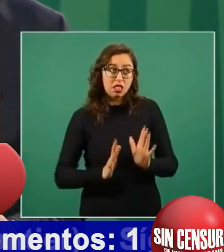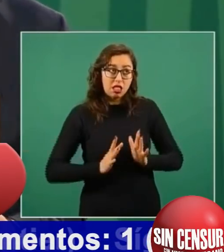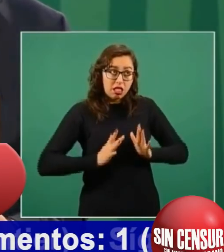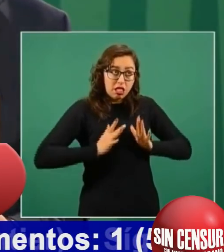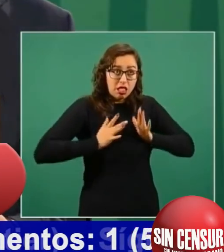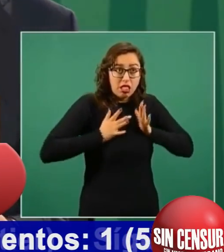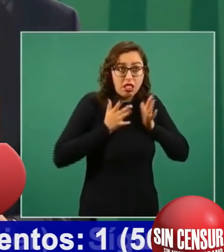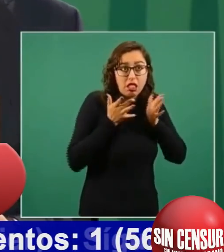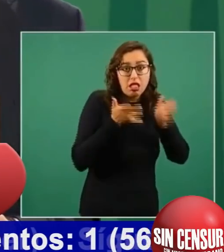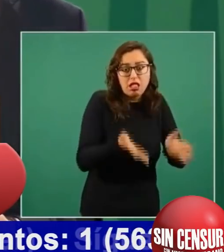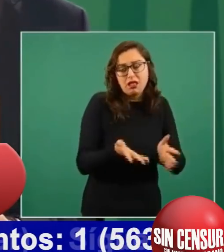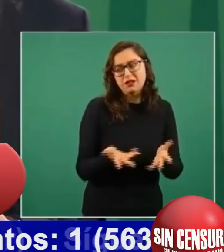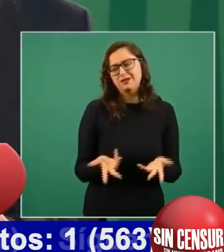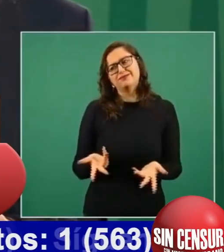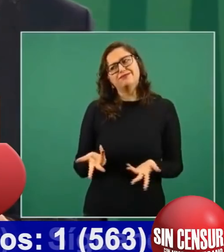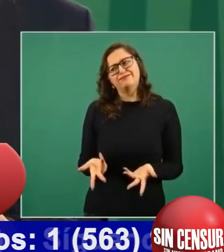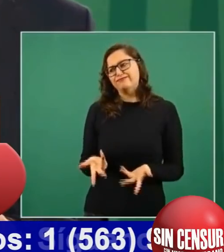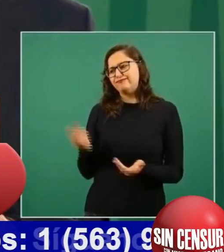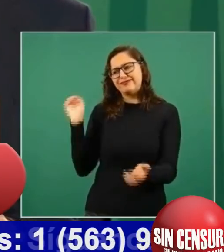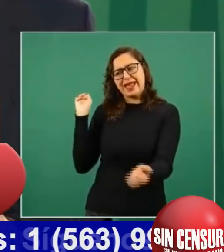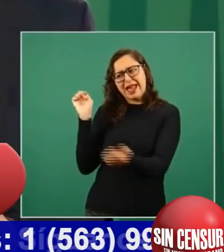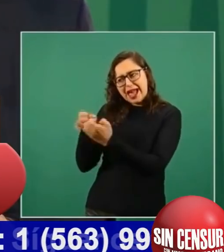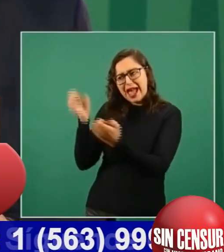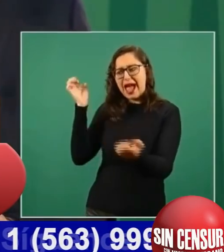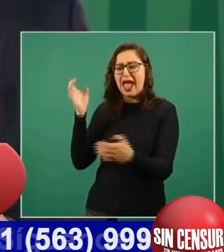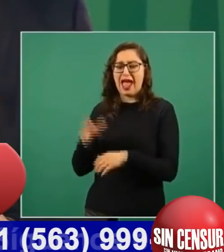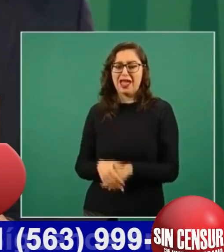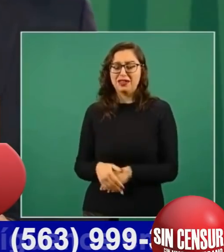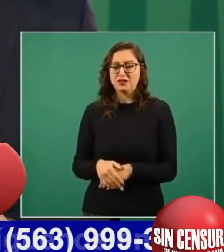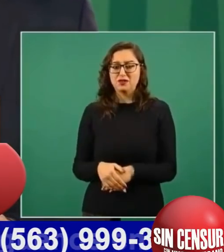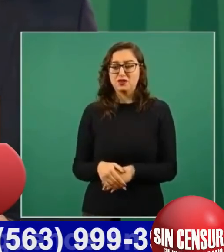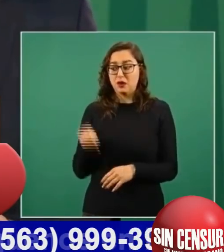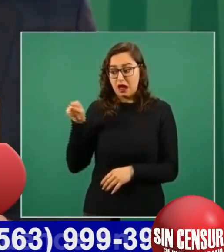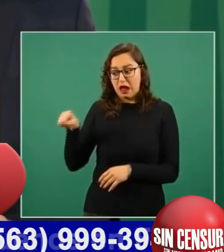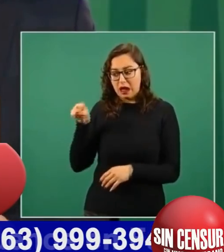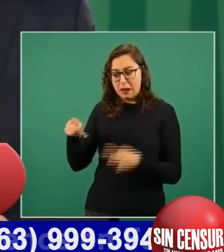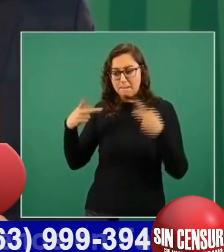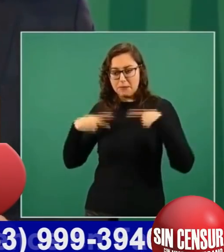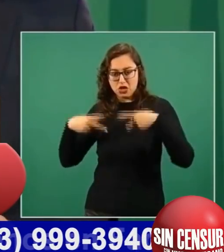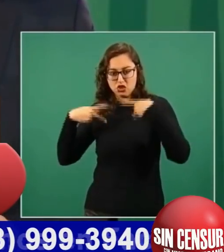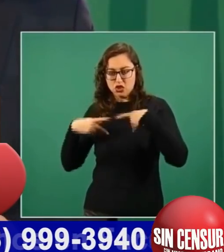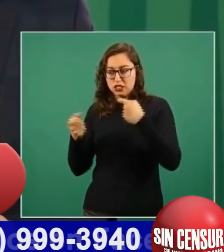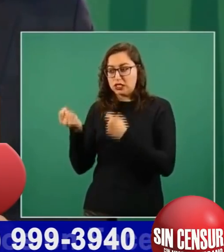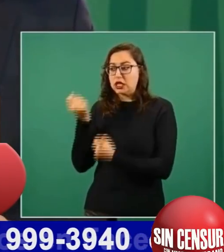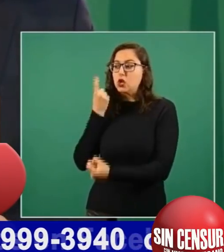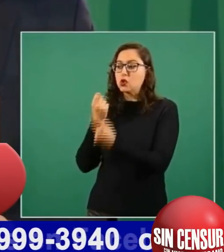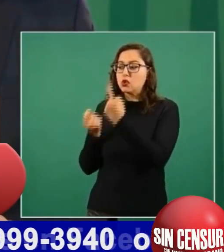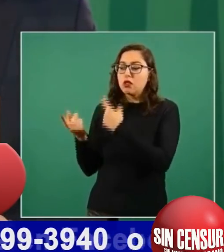porque estos traficantes de personas cobran